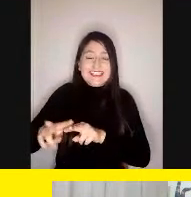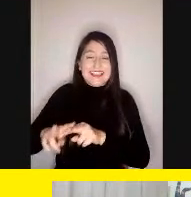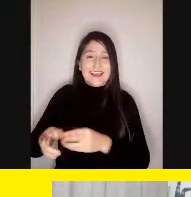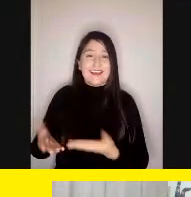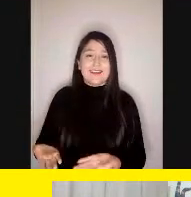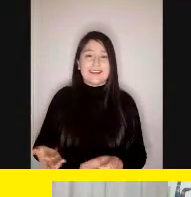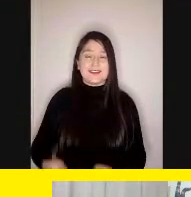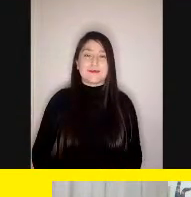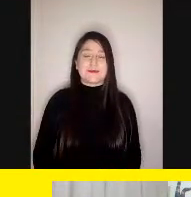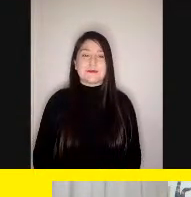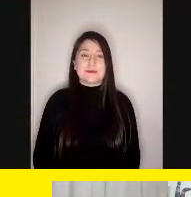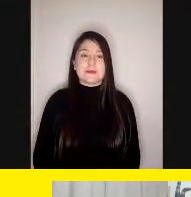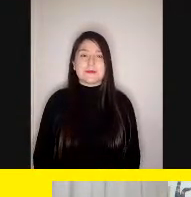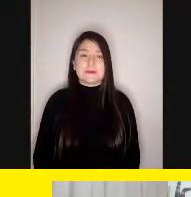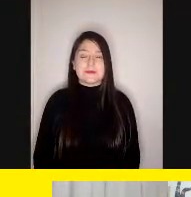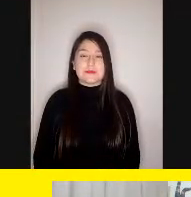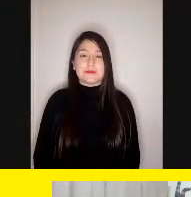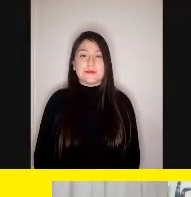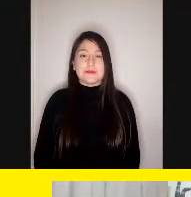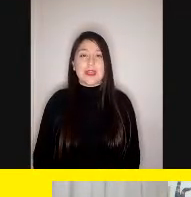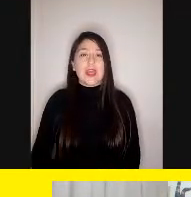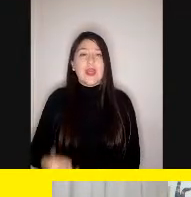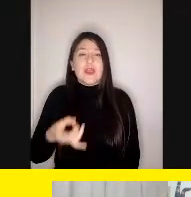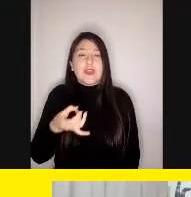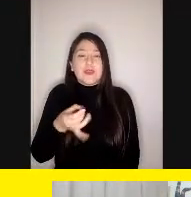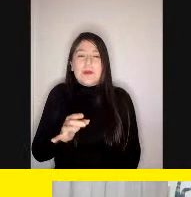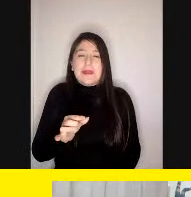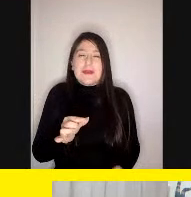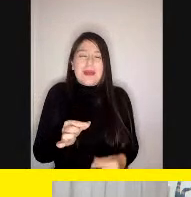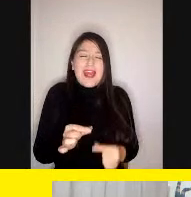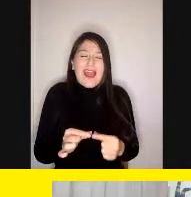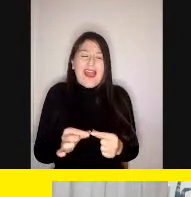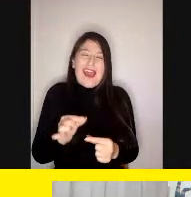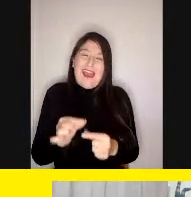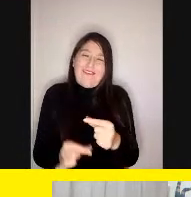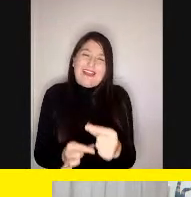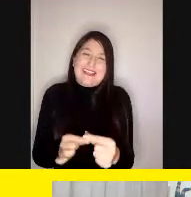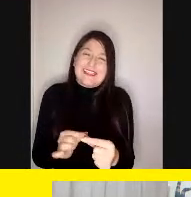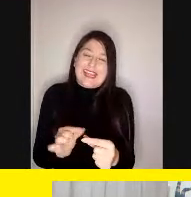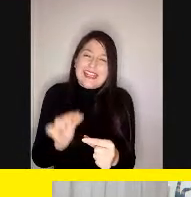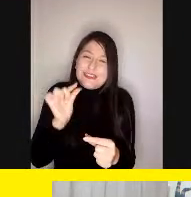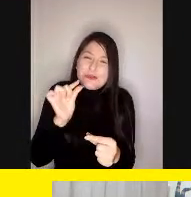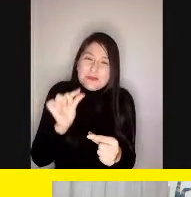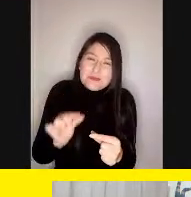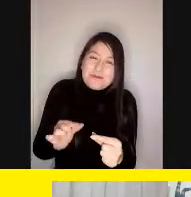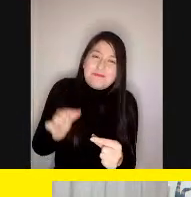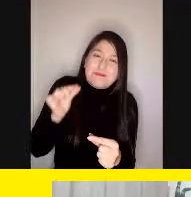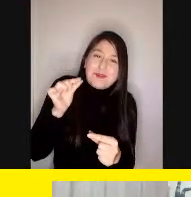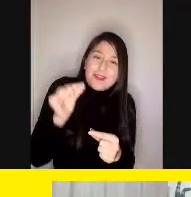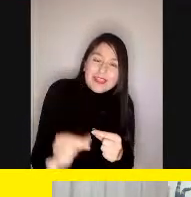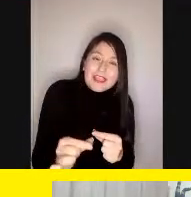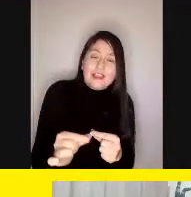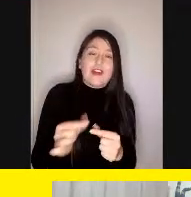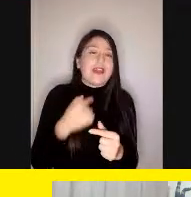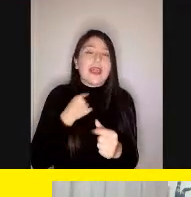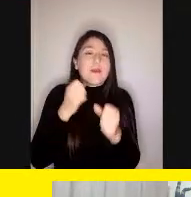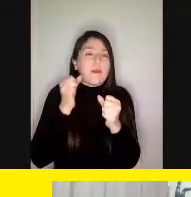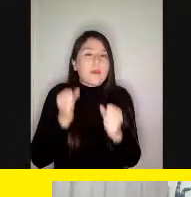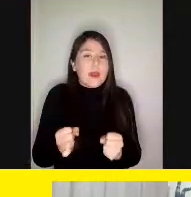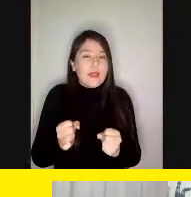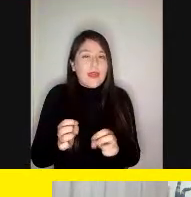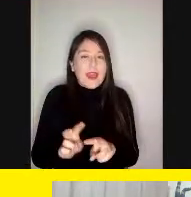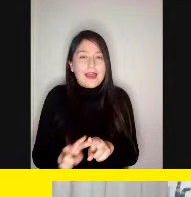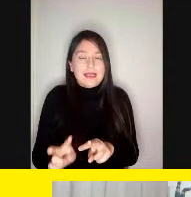Y solo para avanzar un poquichicho así respecto de lo que tú preguntabas, ¿qué es lo que le puede hacer